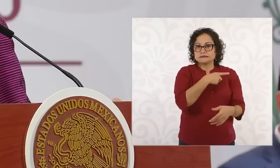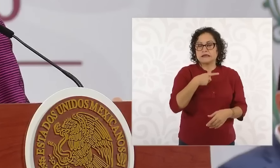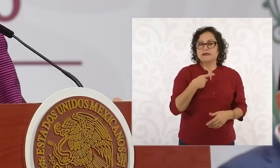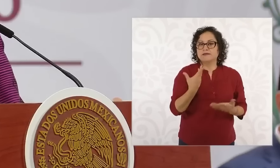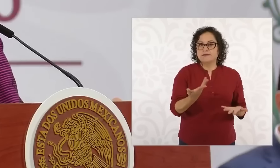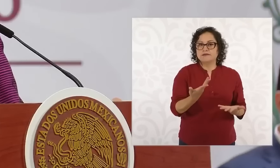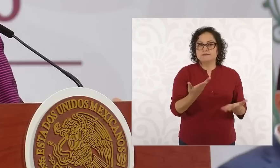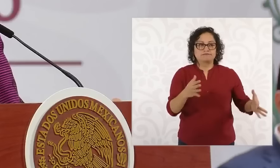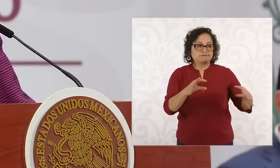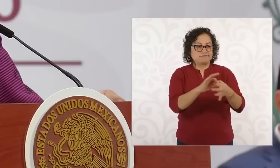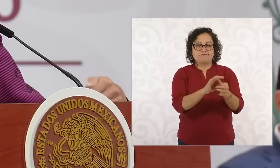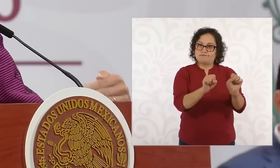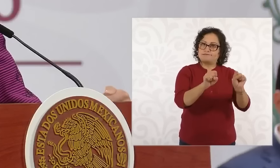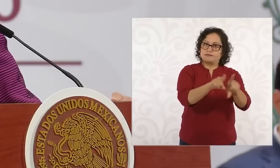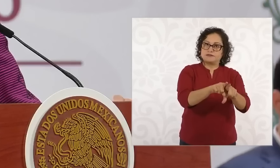¿verdad? Si